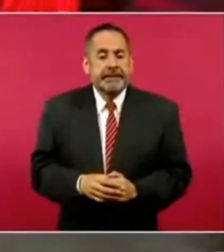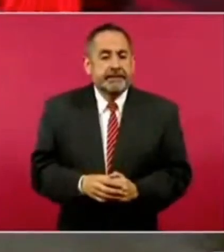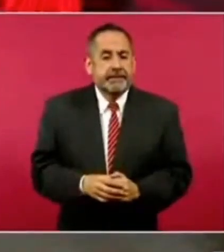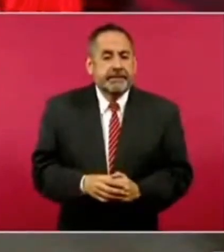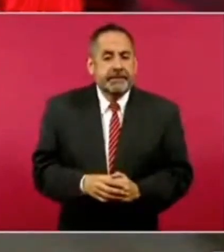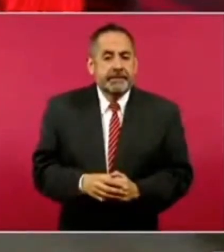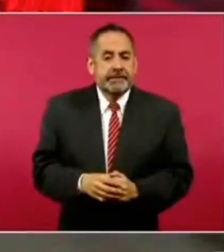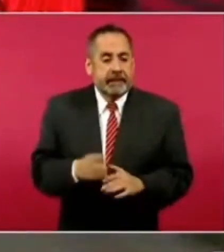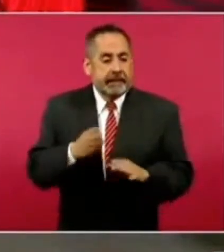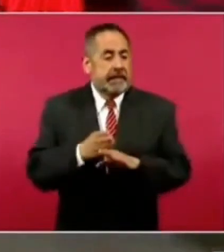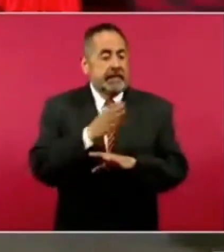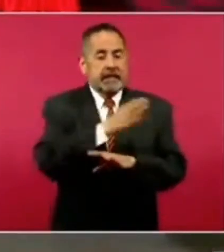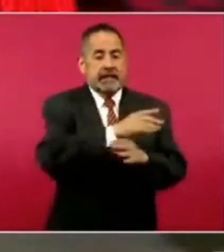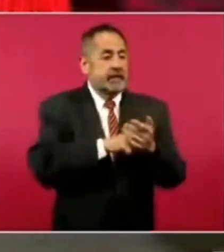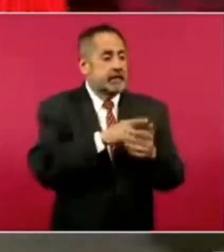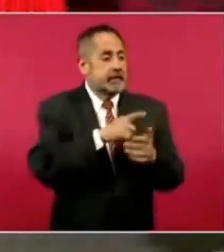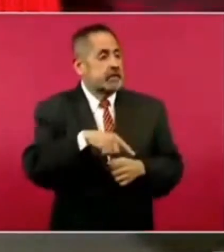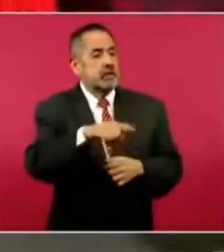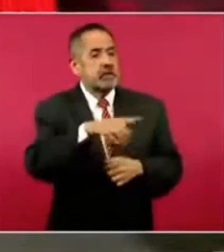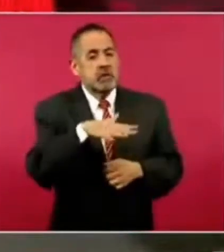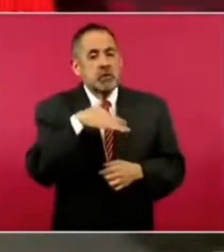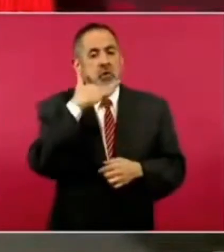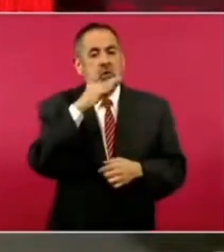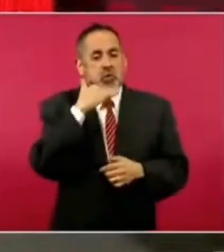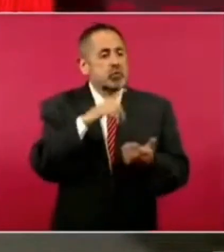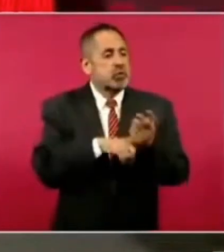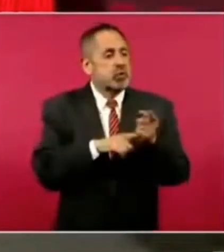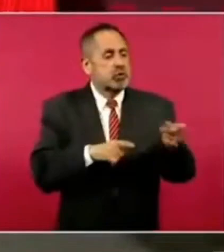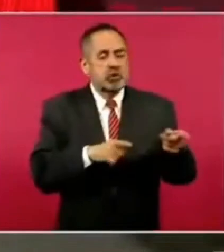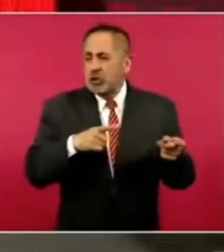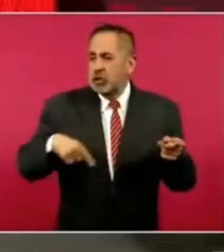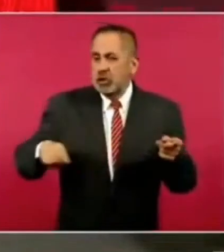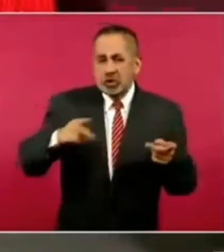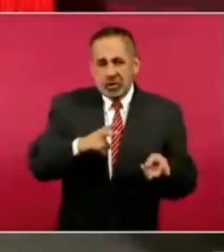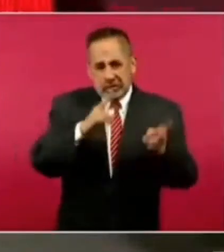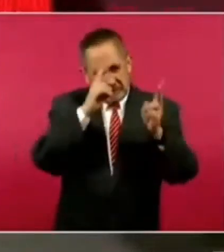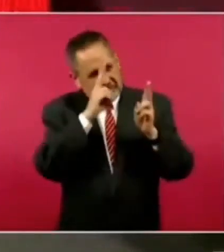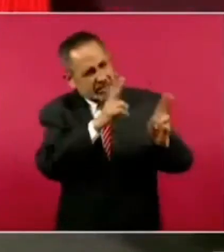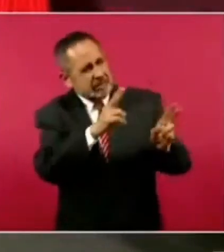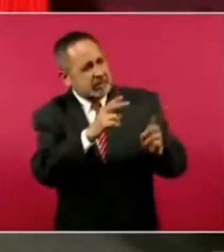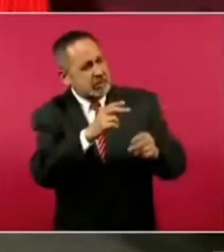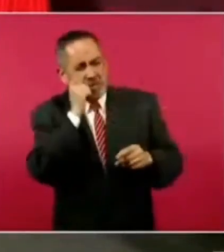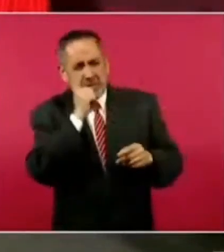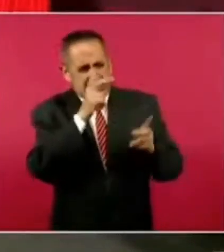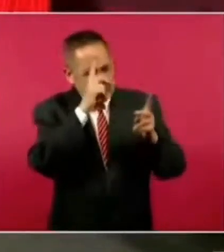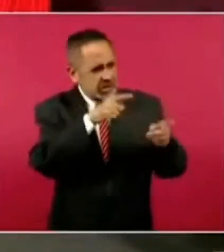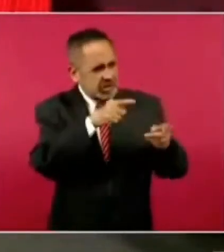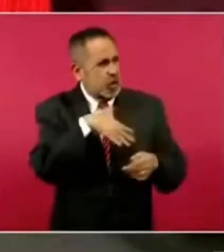los corruptos ni siquiera perdían su respetabilidad.